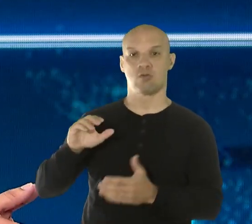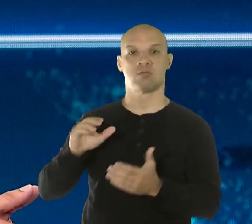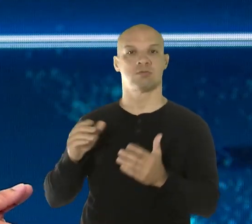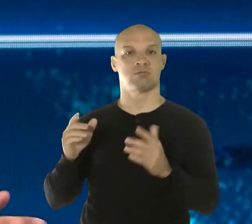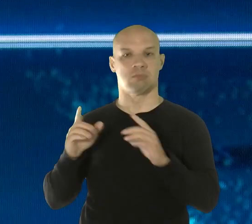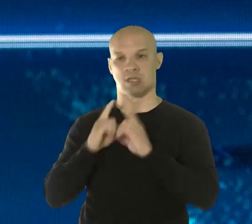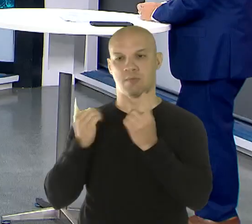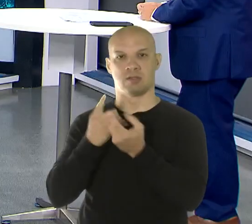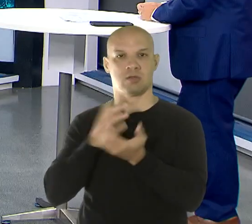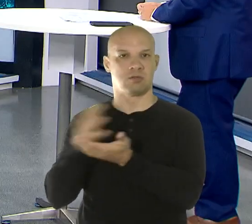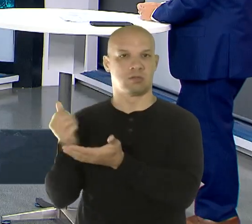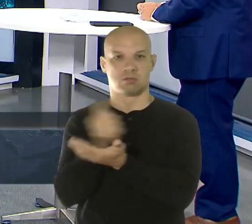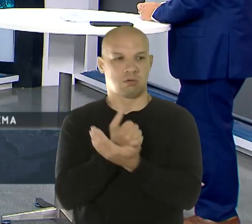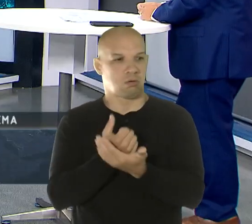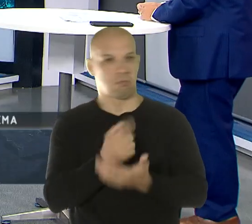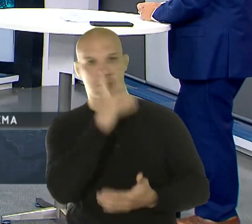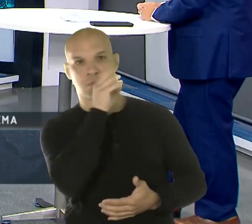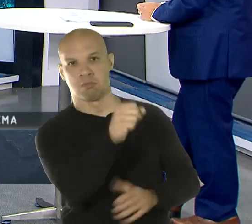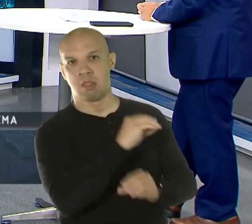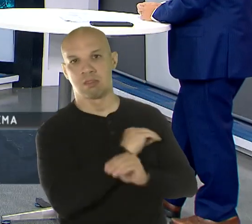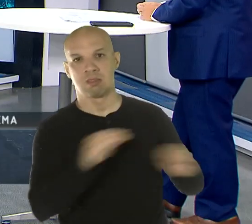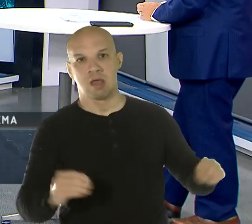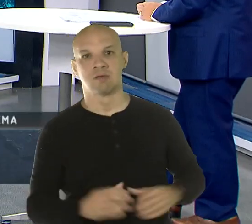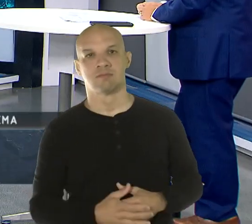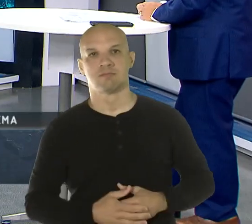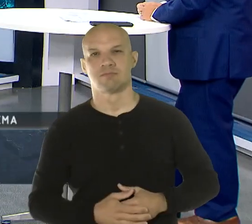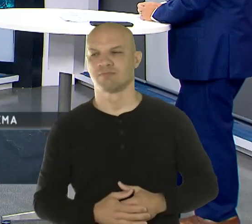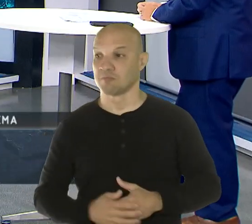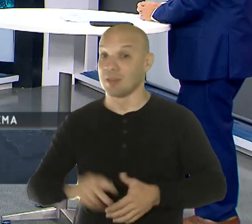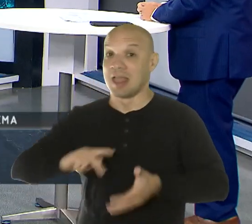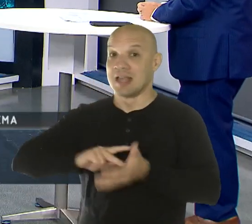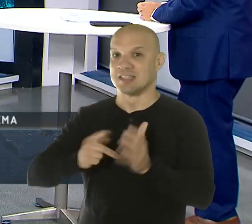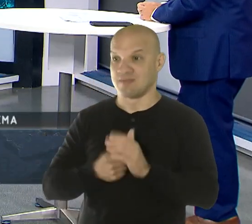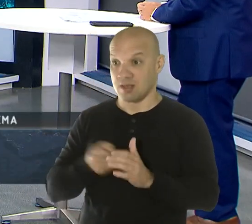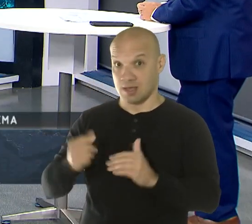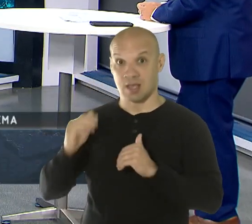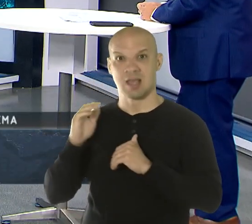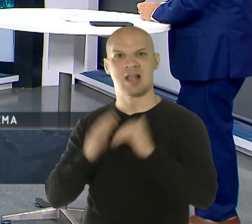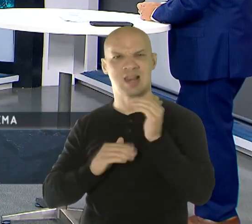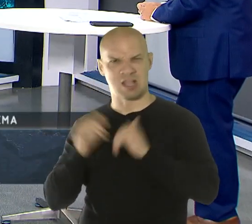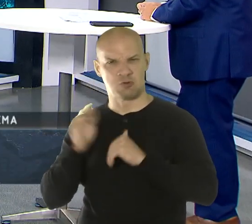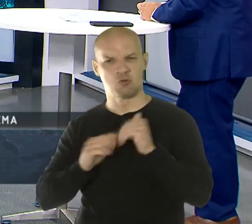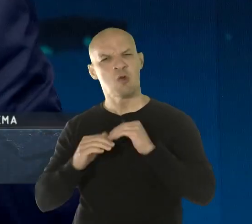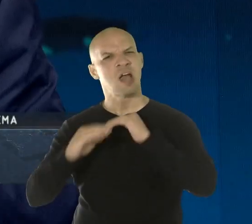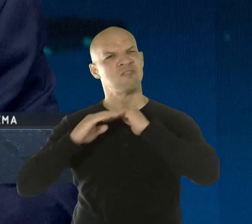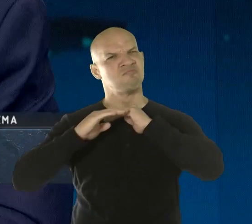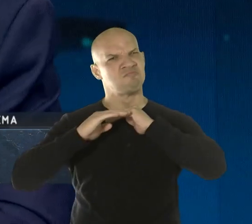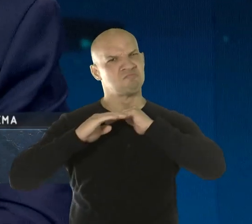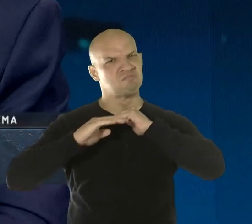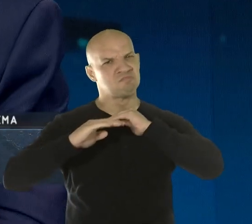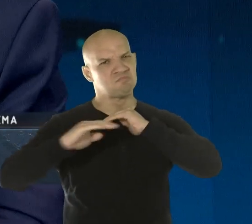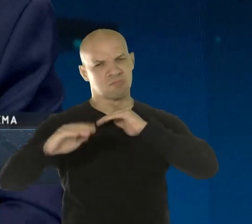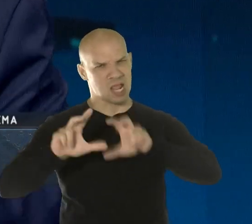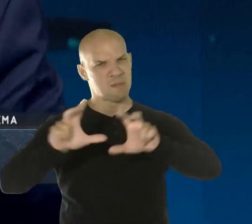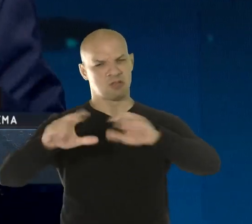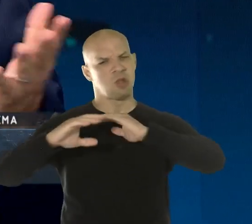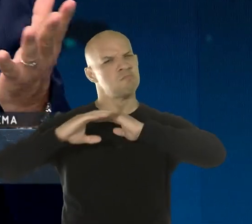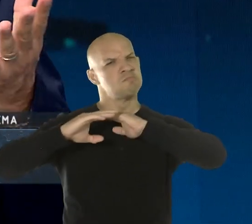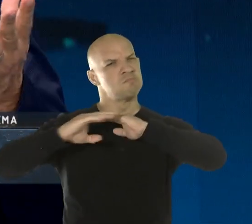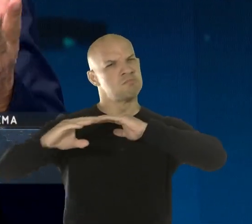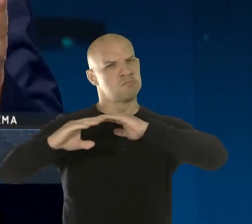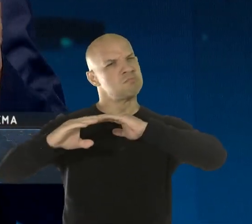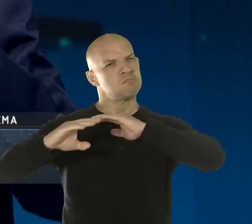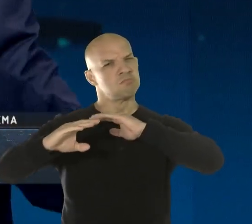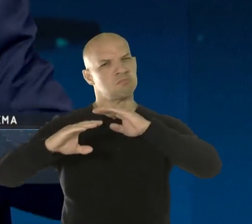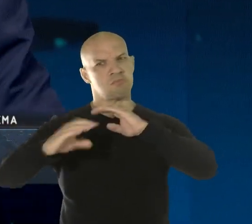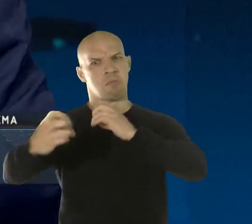tan atractivo. Lo que quería decir es que literalmente tiene una estructura muy conservadora, claro, se viene a decir, en términos de sus inversiones, y